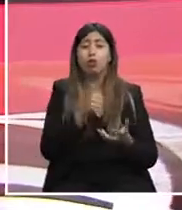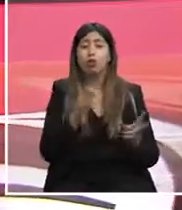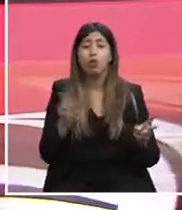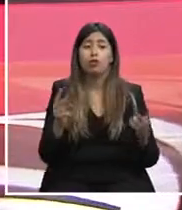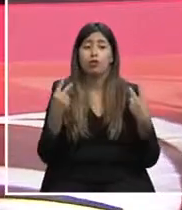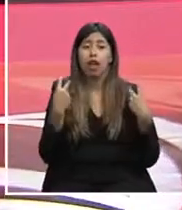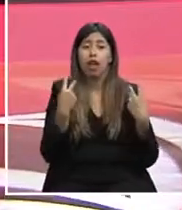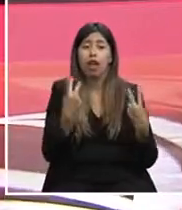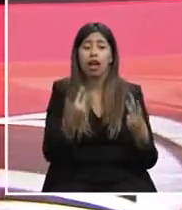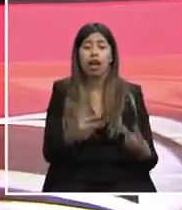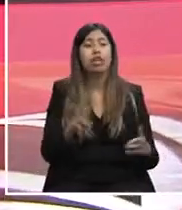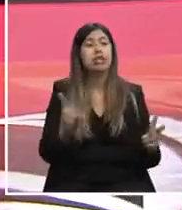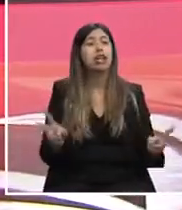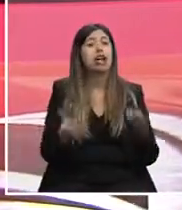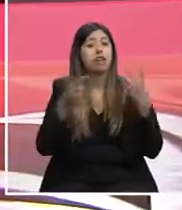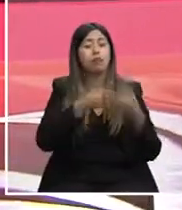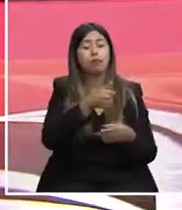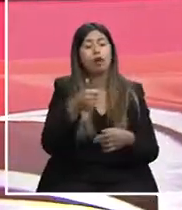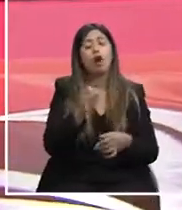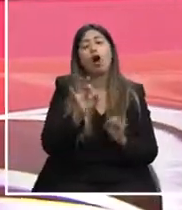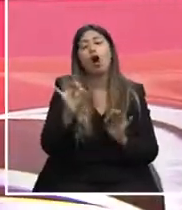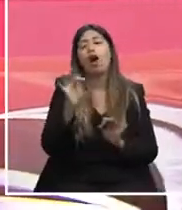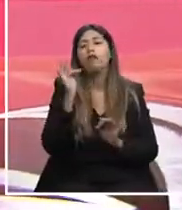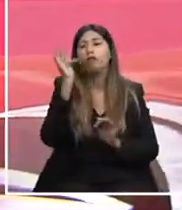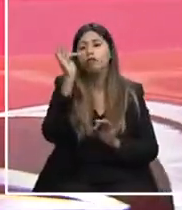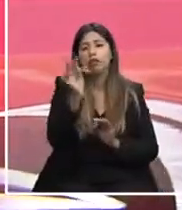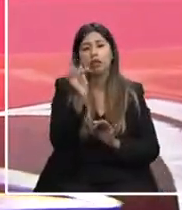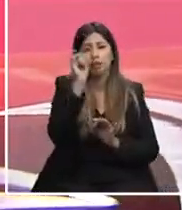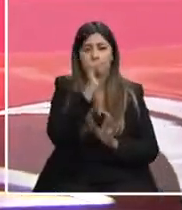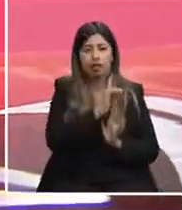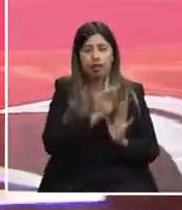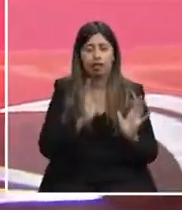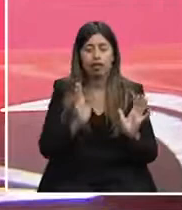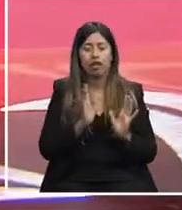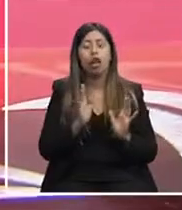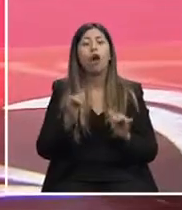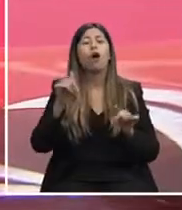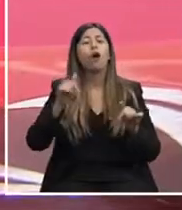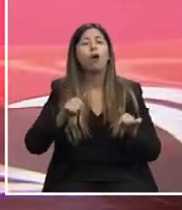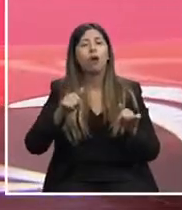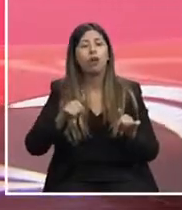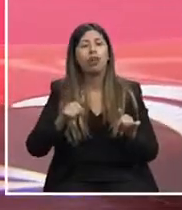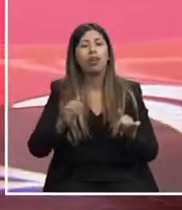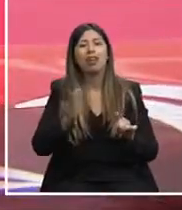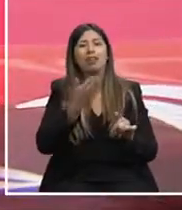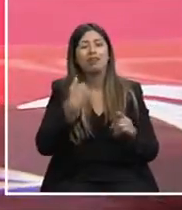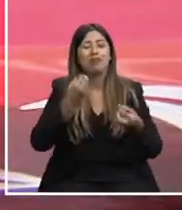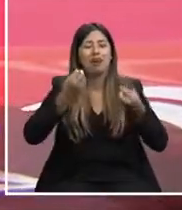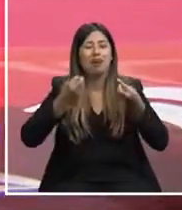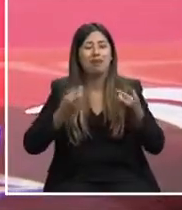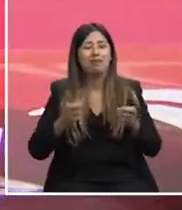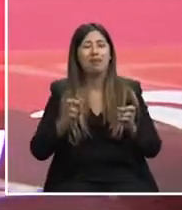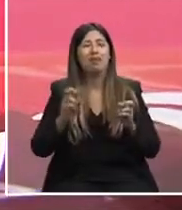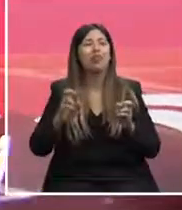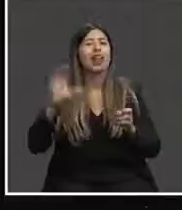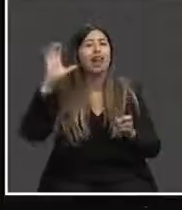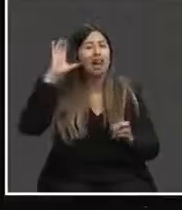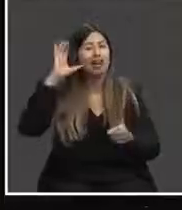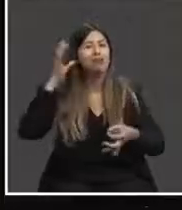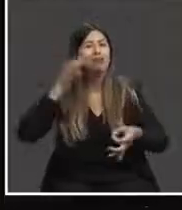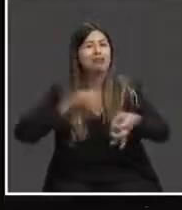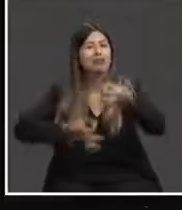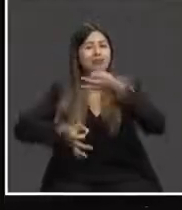todas o el futuro va a ser muy, muy complejo. Y hoy hemos tenido la gran oportunidad de escuchar